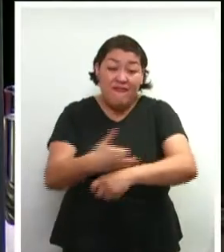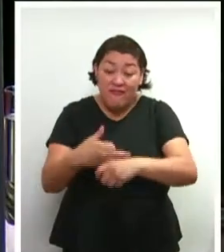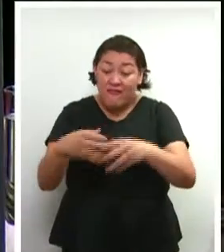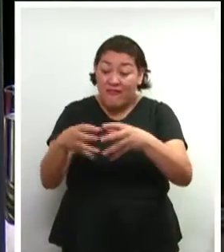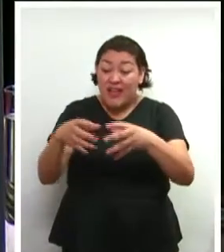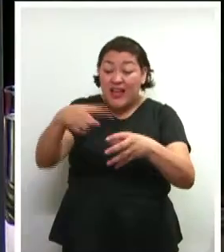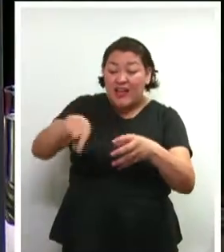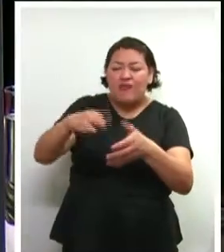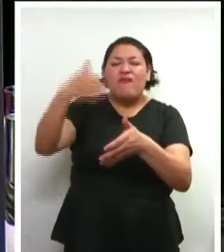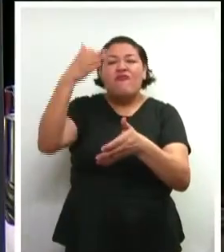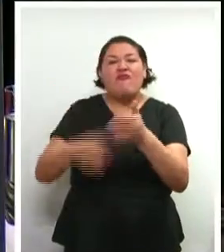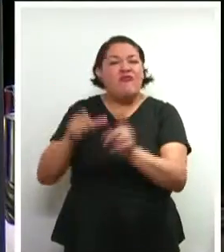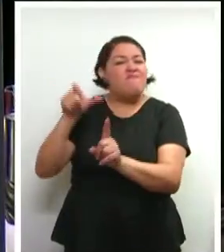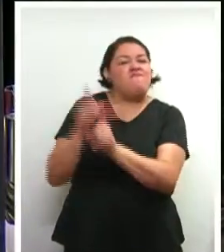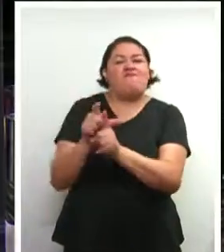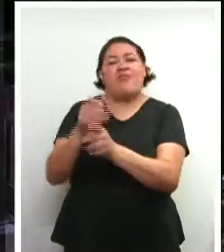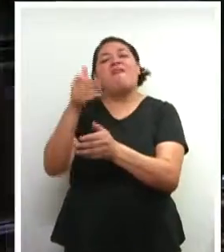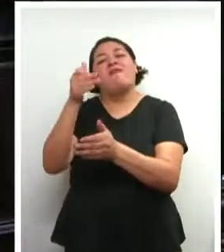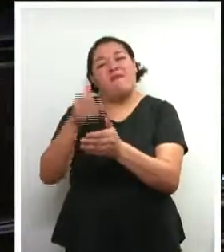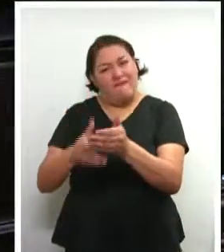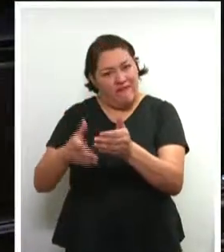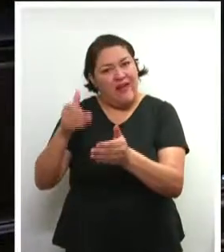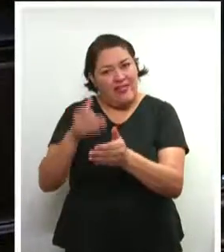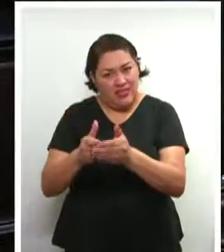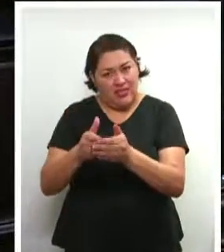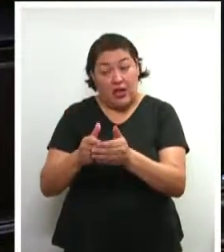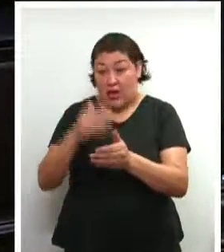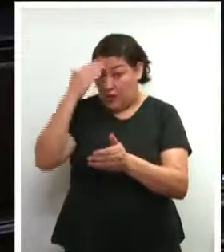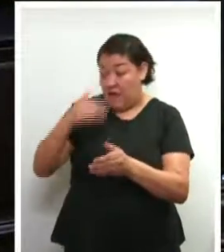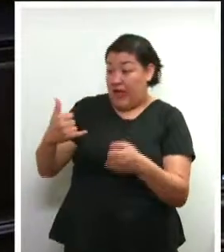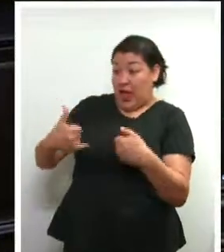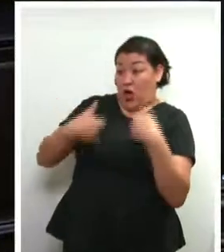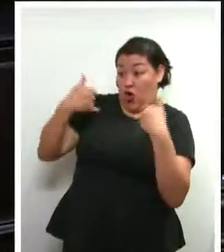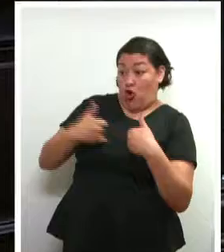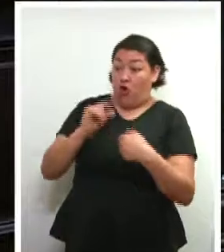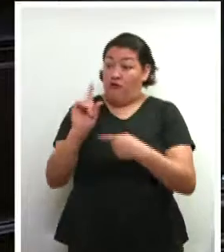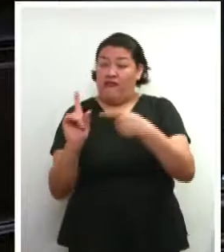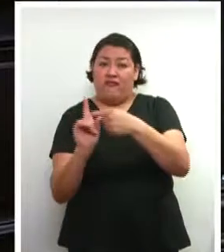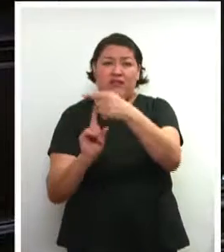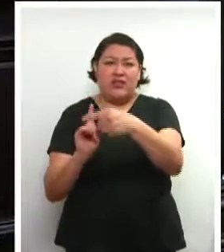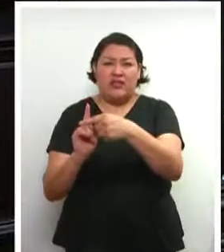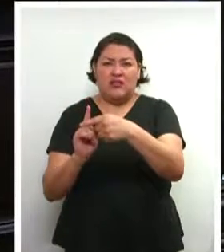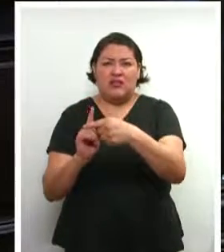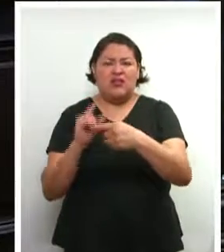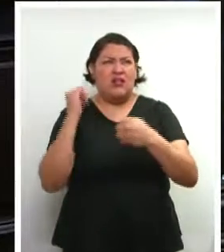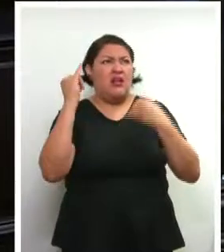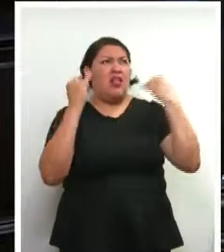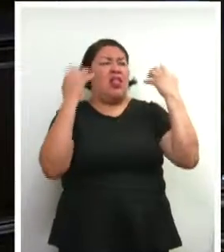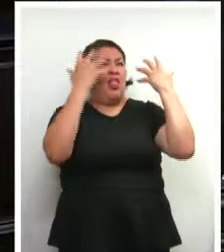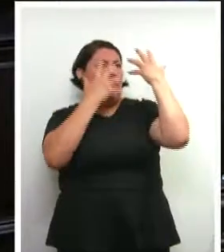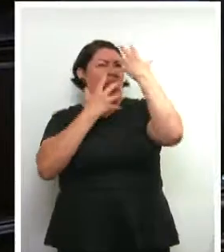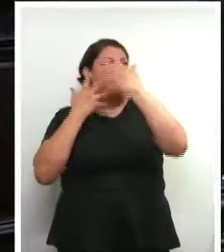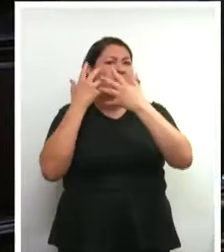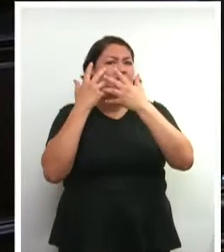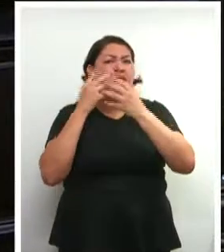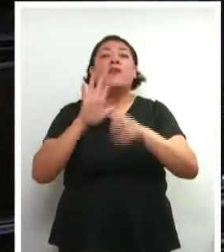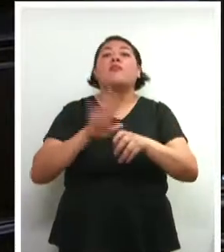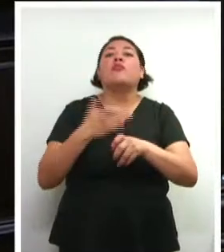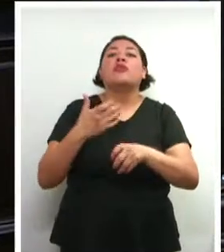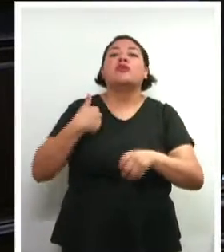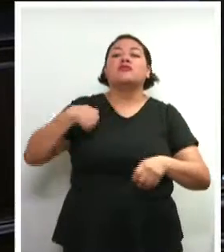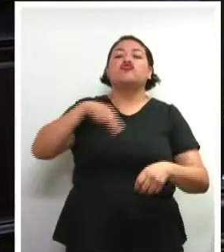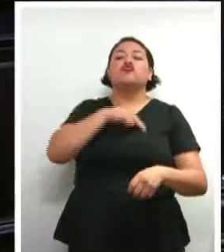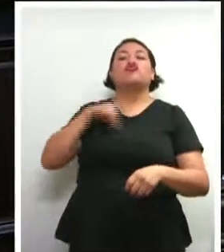la familia. Que no se nos haga extraño que los jóvenes estén confundidos si nosotros no hemos sabido proteger a la